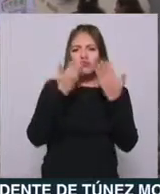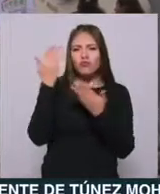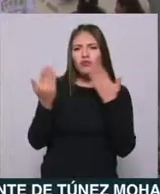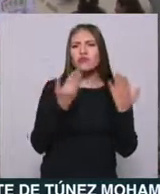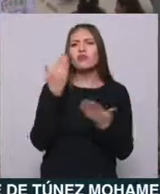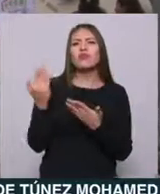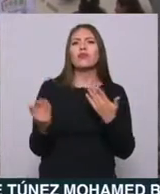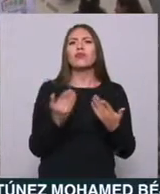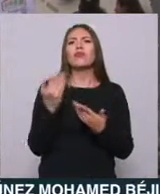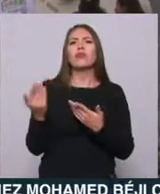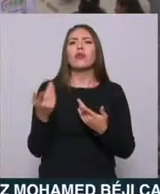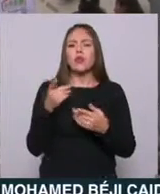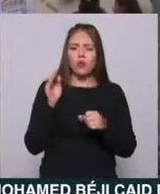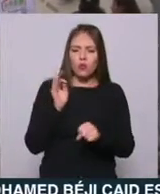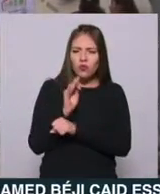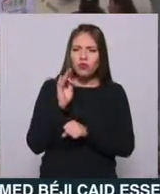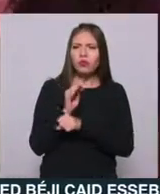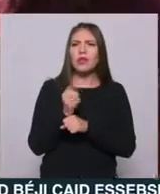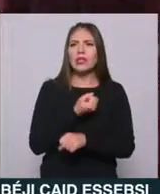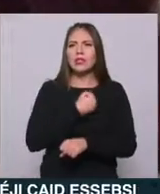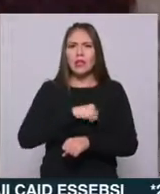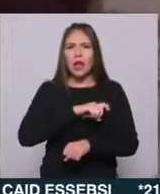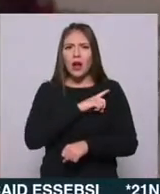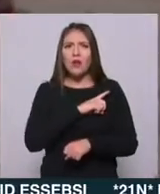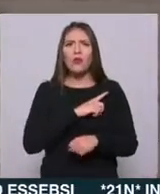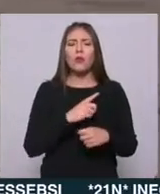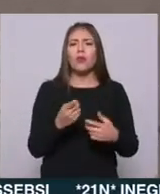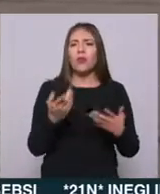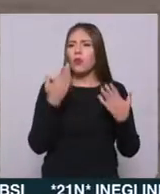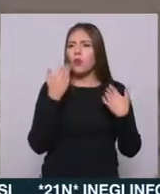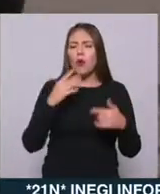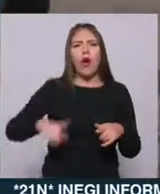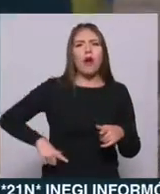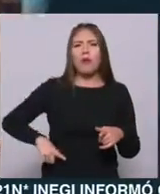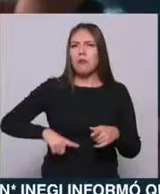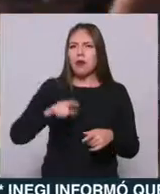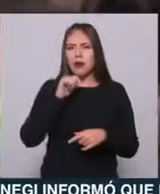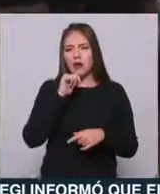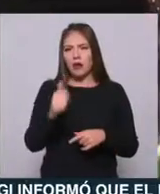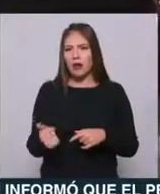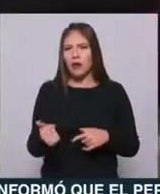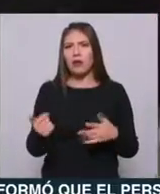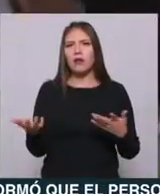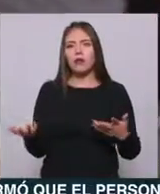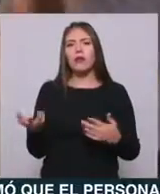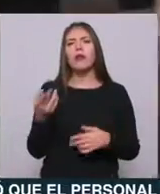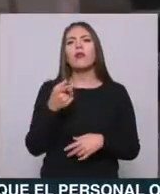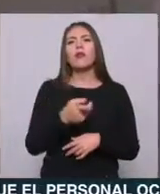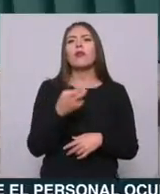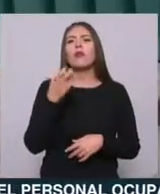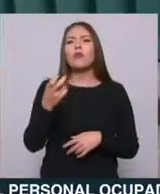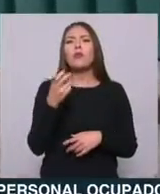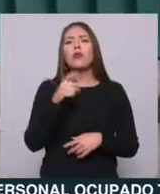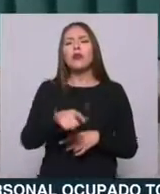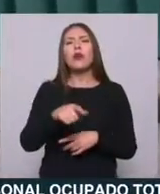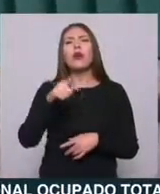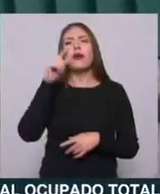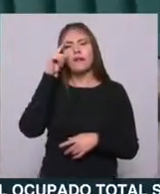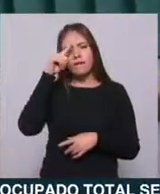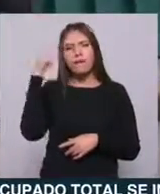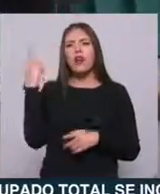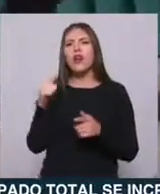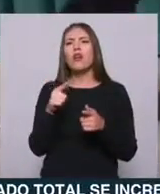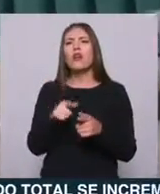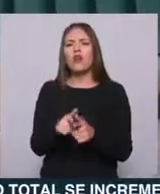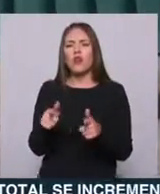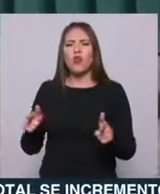salud, fuera de protección de parte del Estado, y pues tristemente se han convertido en un blanco fácil para los grupos